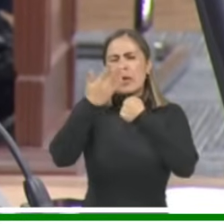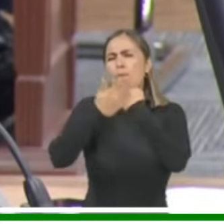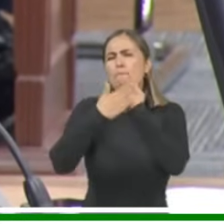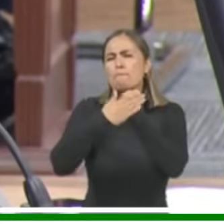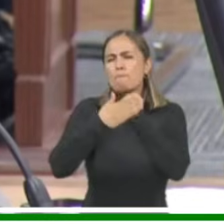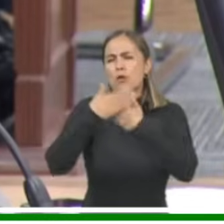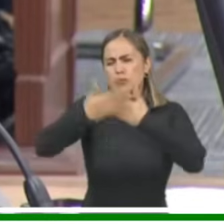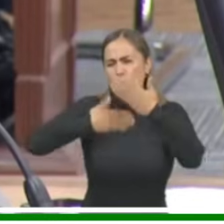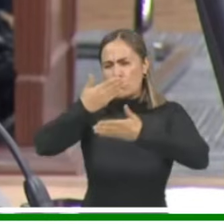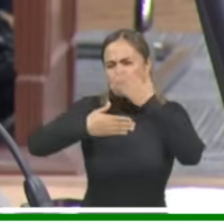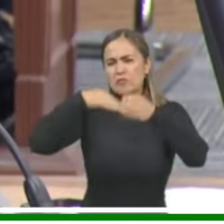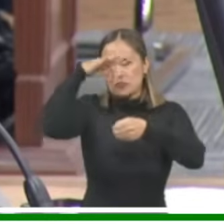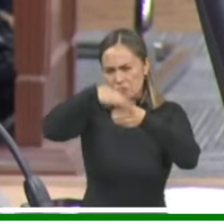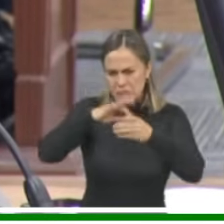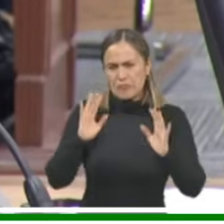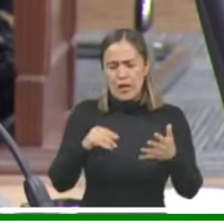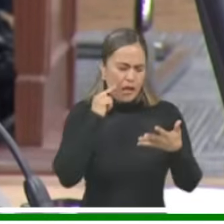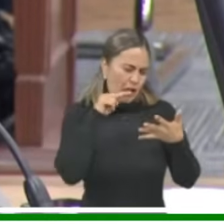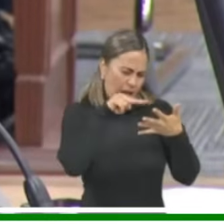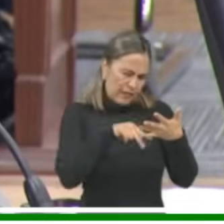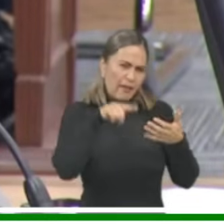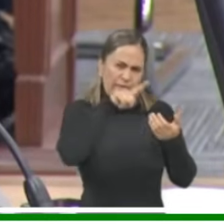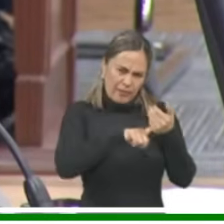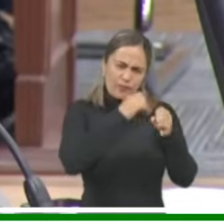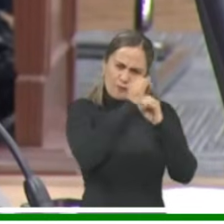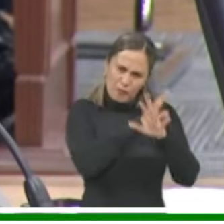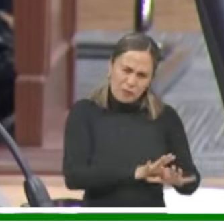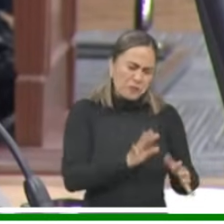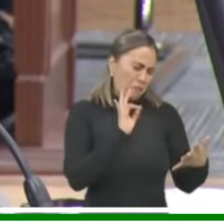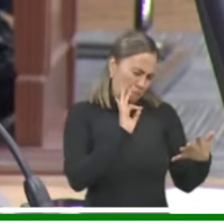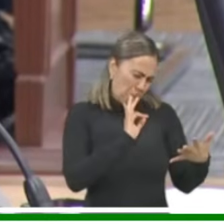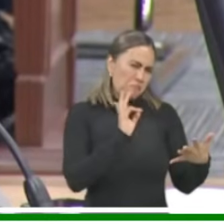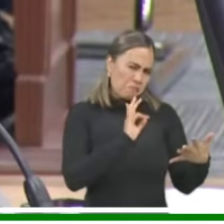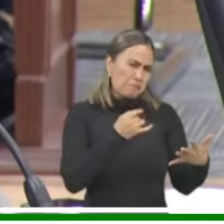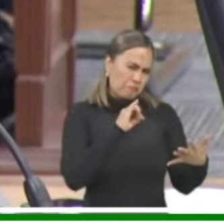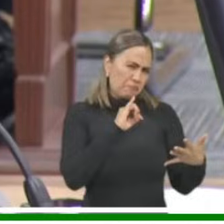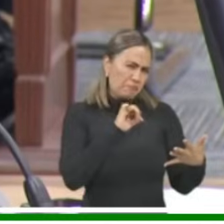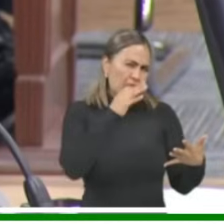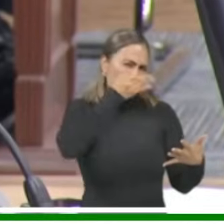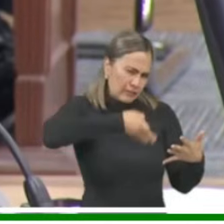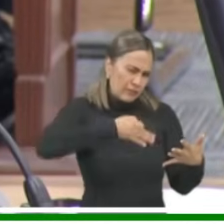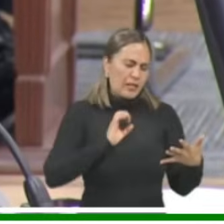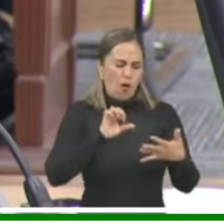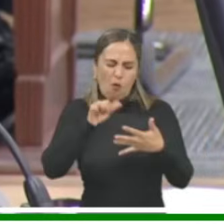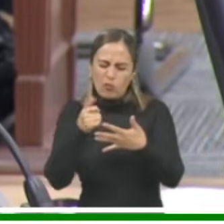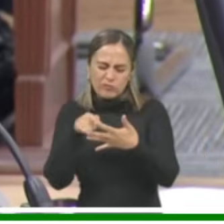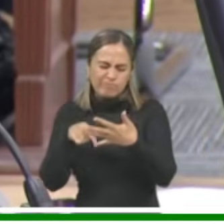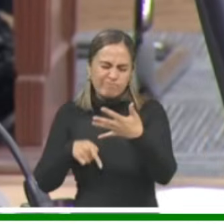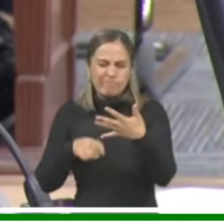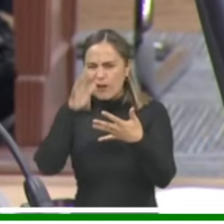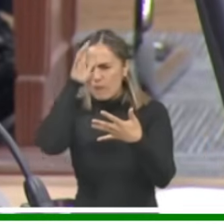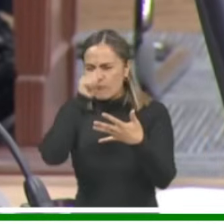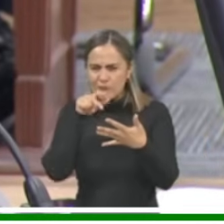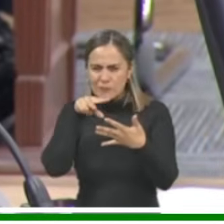contenido, hay cosas que me pueden parecer, hay otras que me resultan discutibles, pero que otra vez no creo que deba ser